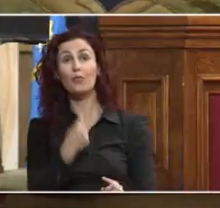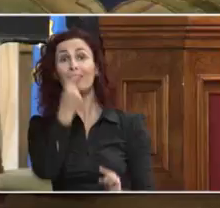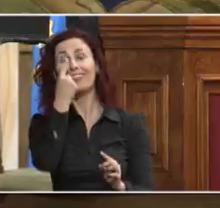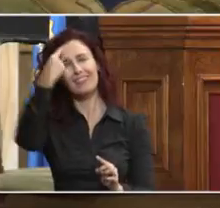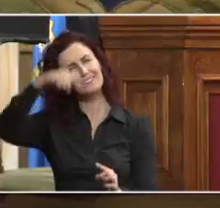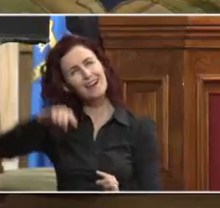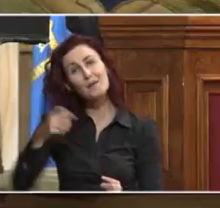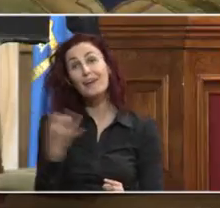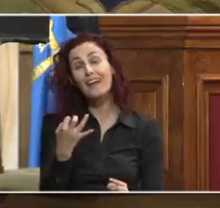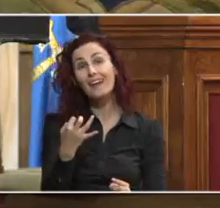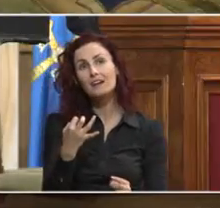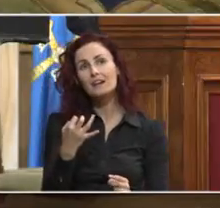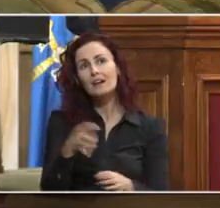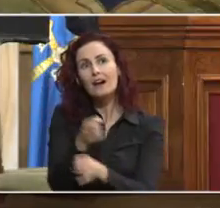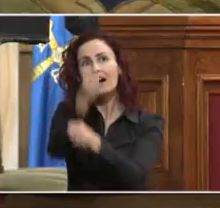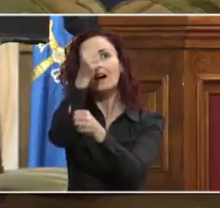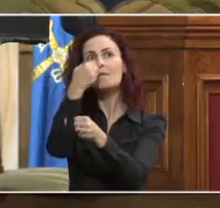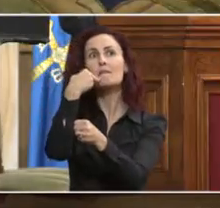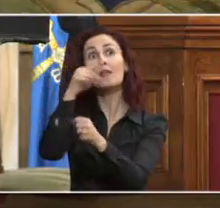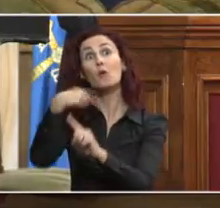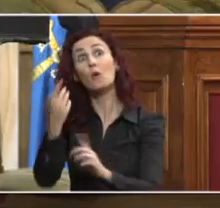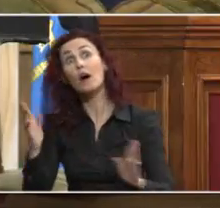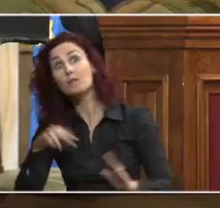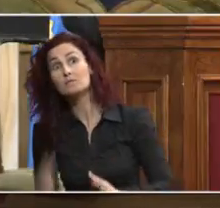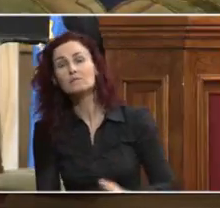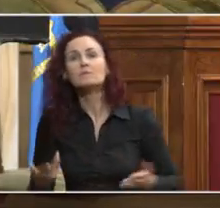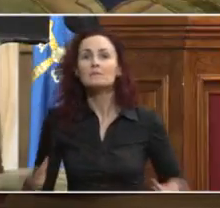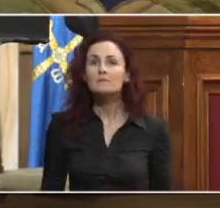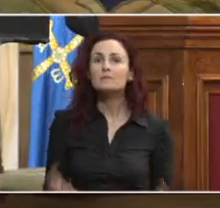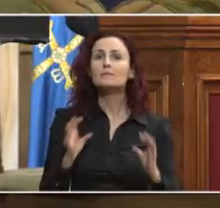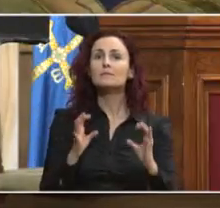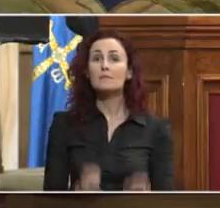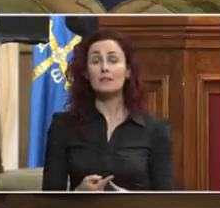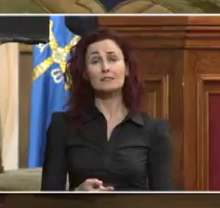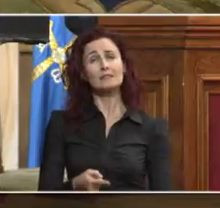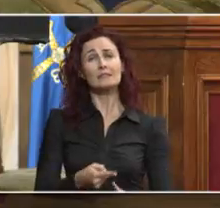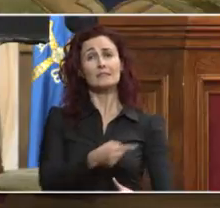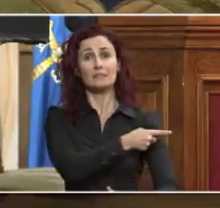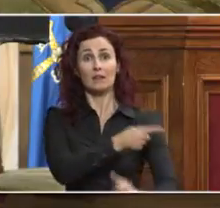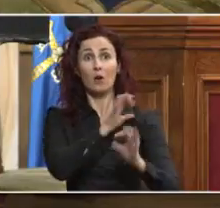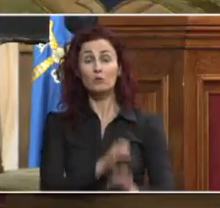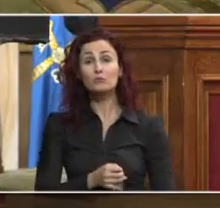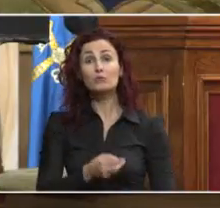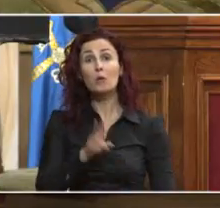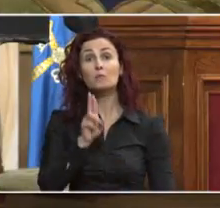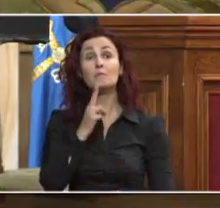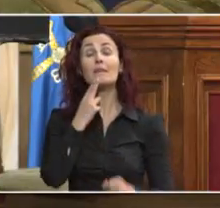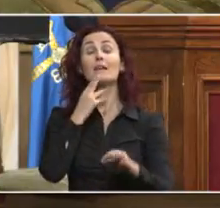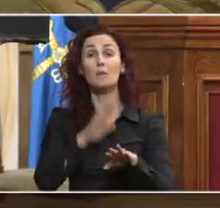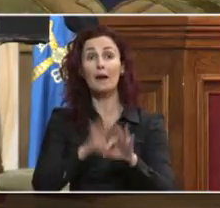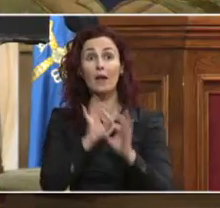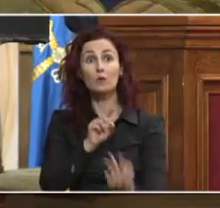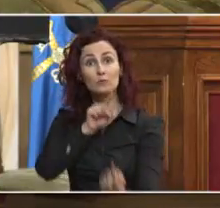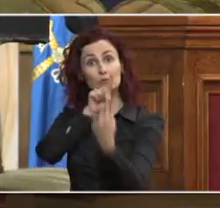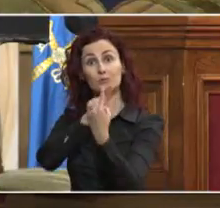todos sabemos, trepo, temo, tiemblo. Pero tal sobreabundancia corre el peligro de no hallar interlocutor. Por eso